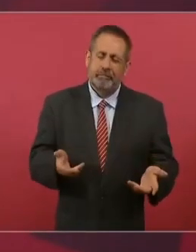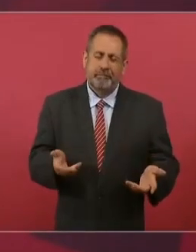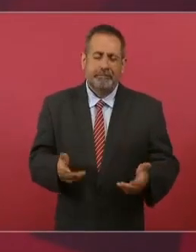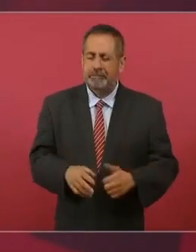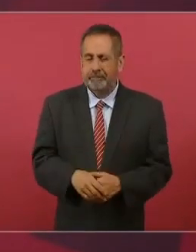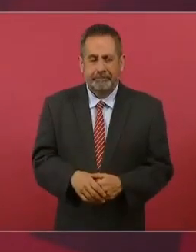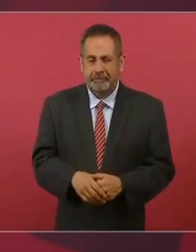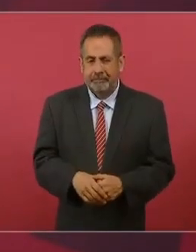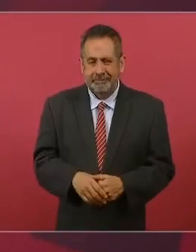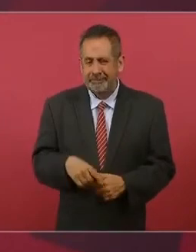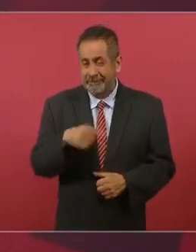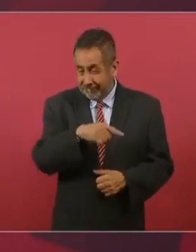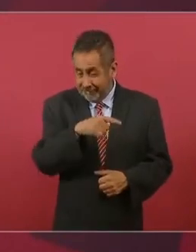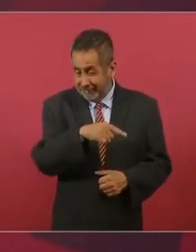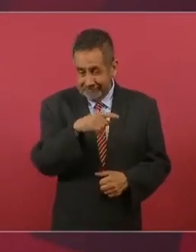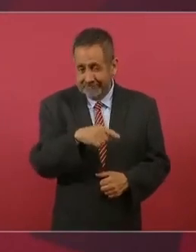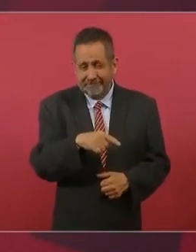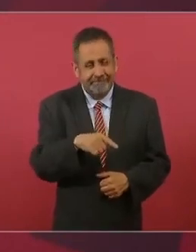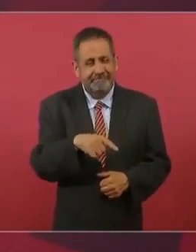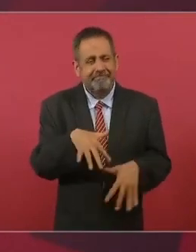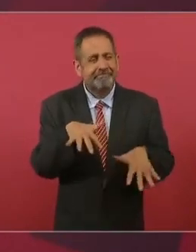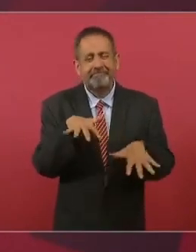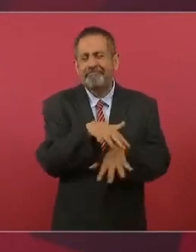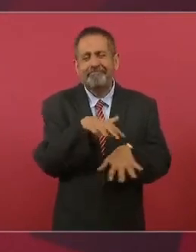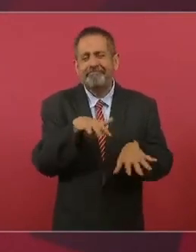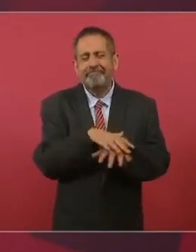Todo ese lujo barato